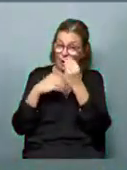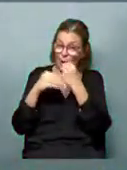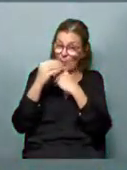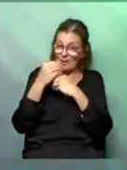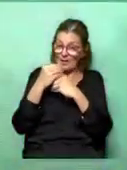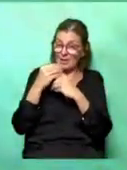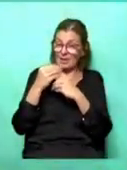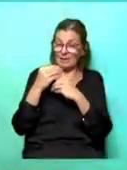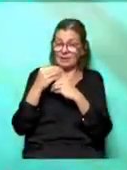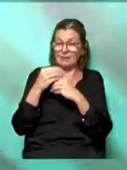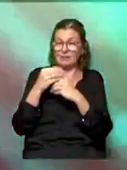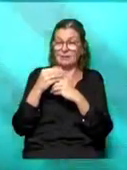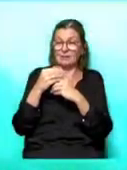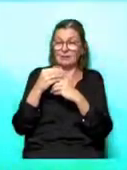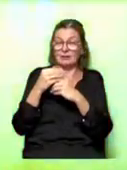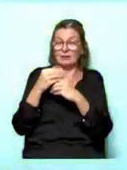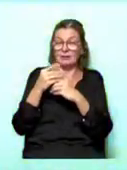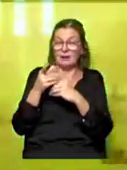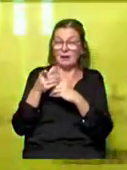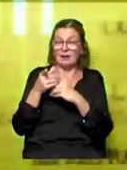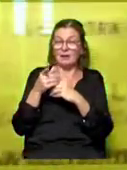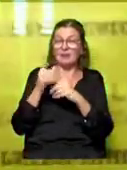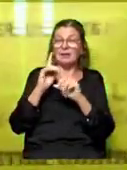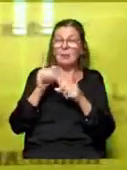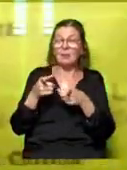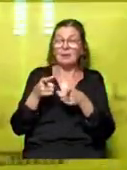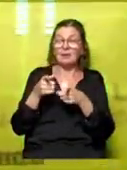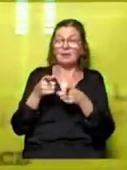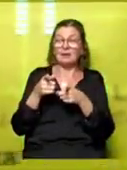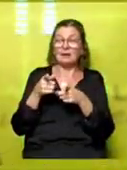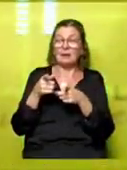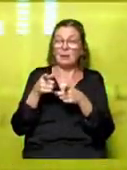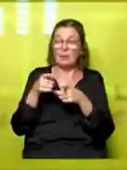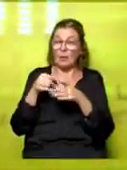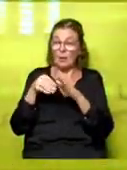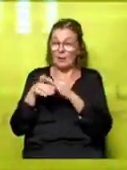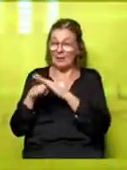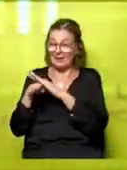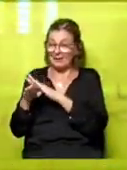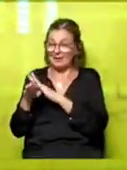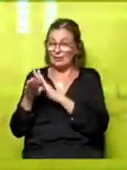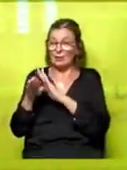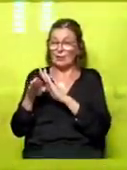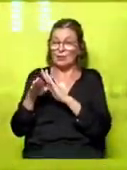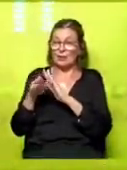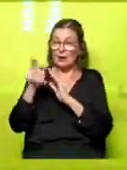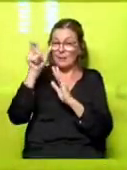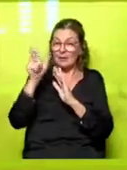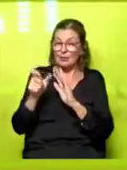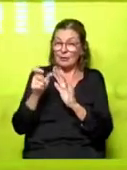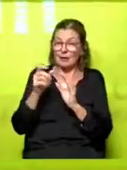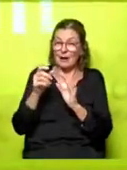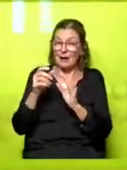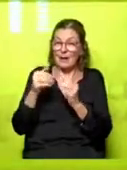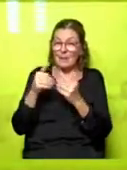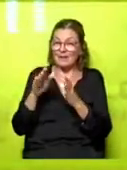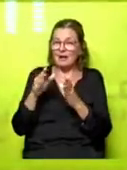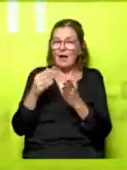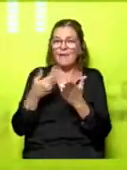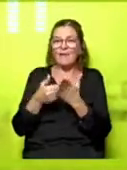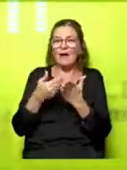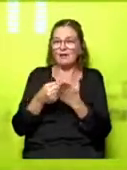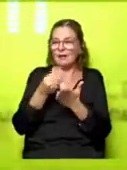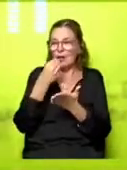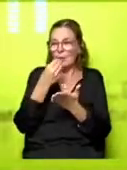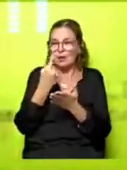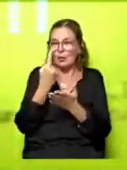alimentos. Y hay inseguridad alimentaria grave, que es cuando la persona empieza a saltearse comidas o no come